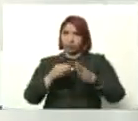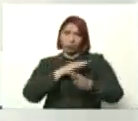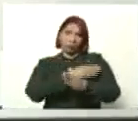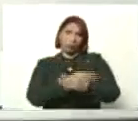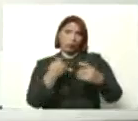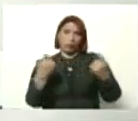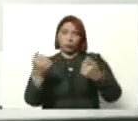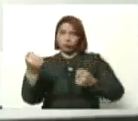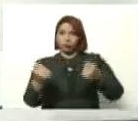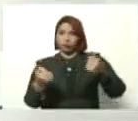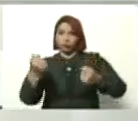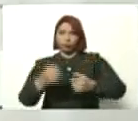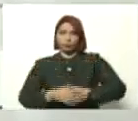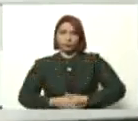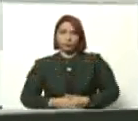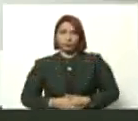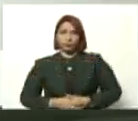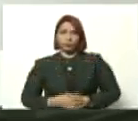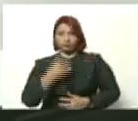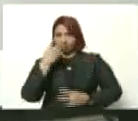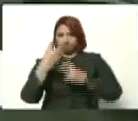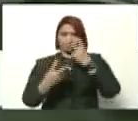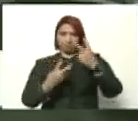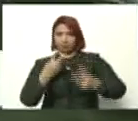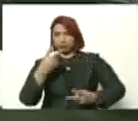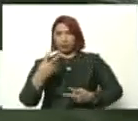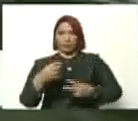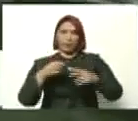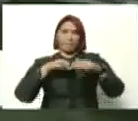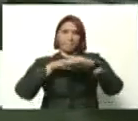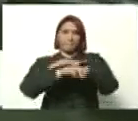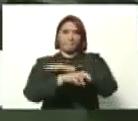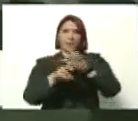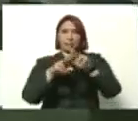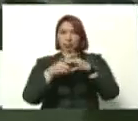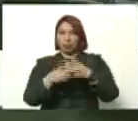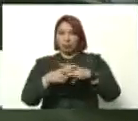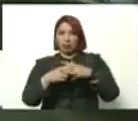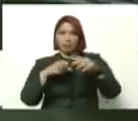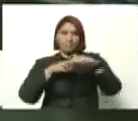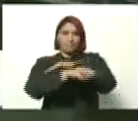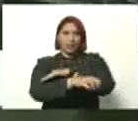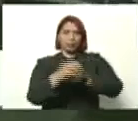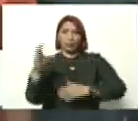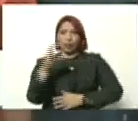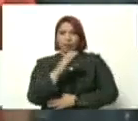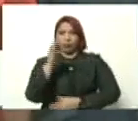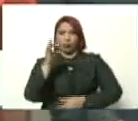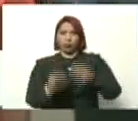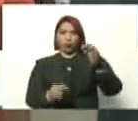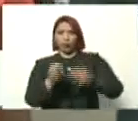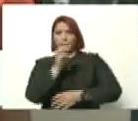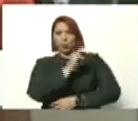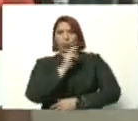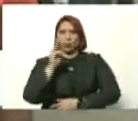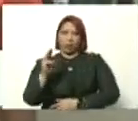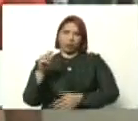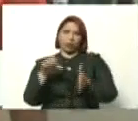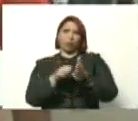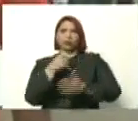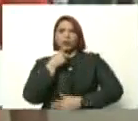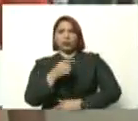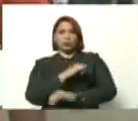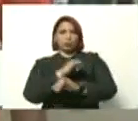Popular para el Transporte en esta visita a los metros, a los talleres del metro de Caracas, justamente en Propatria, donde han destacado y